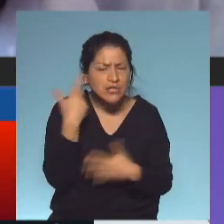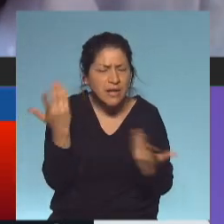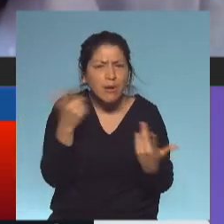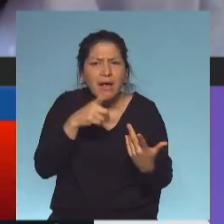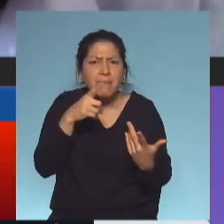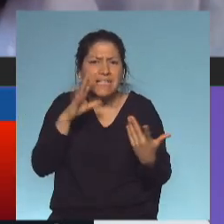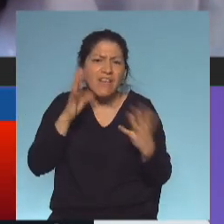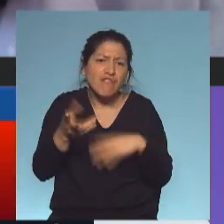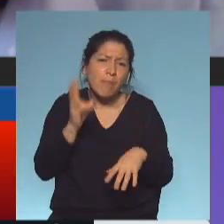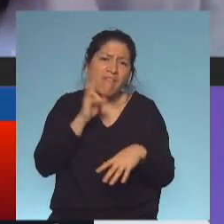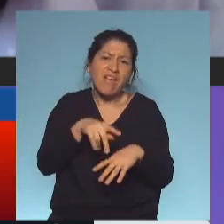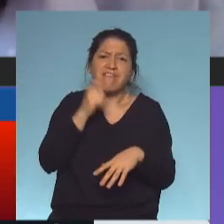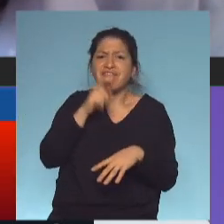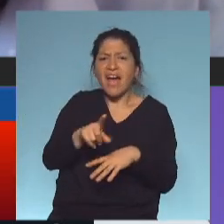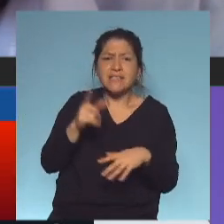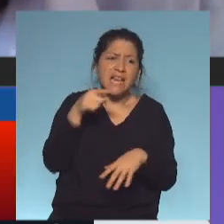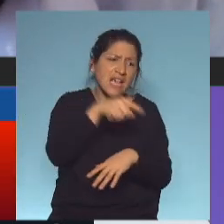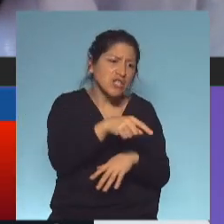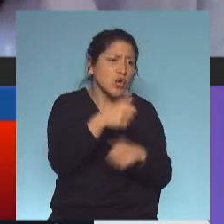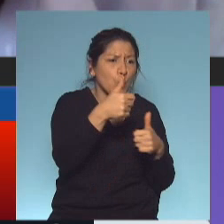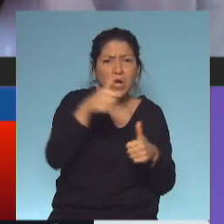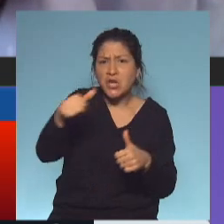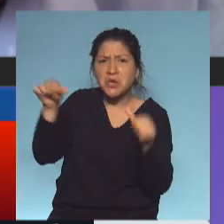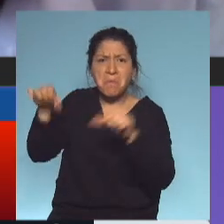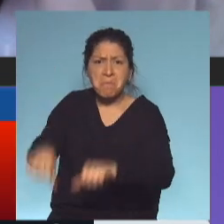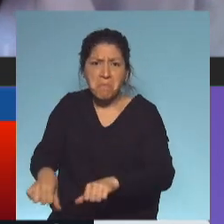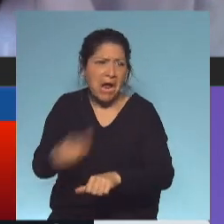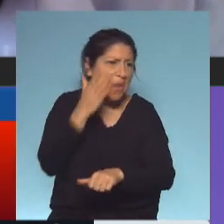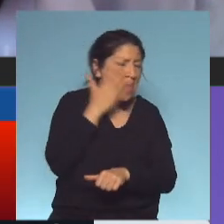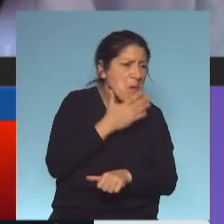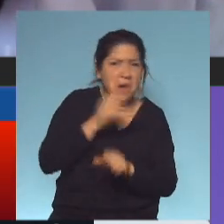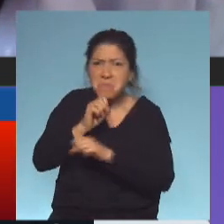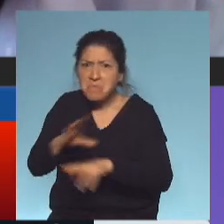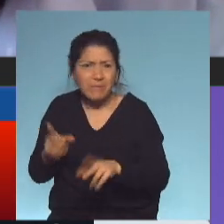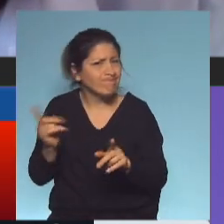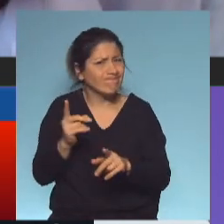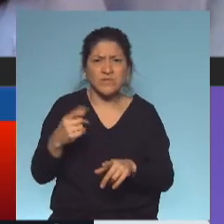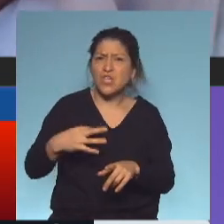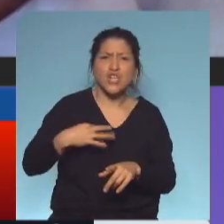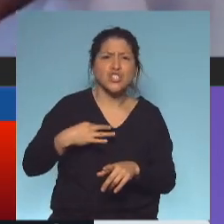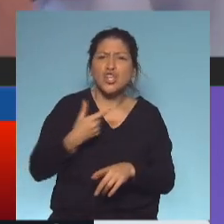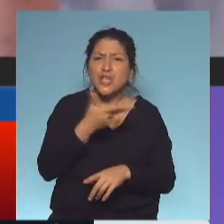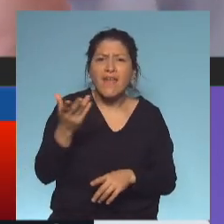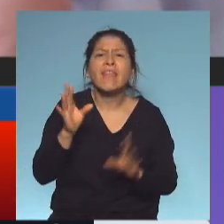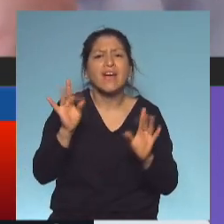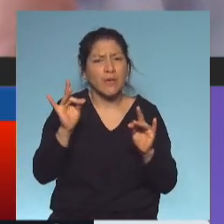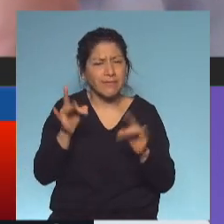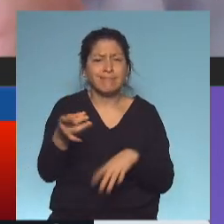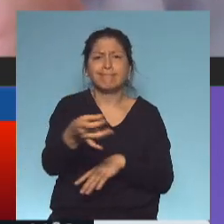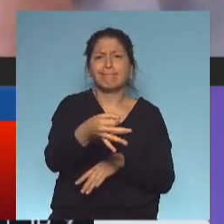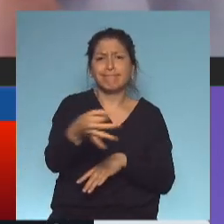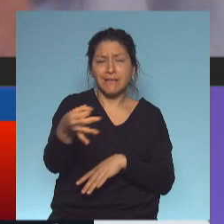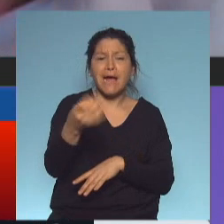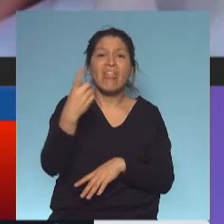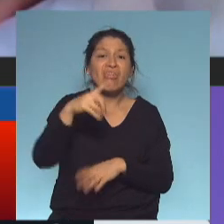visión simplista de unos y otros, buenos y malos, y no es así, son sociedades muy complejas. Exactamente, pero